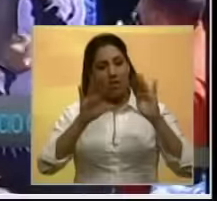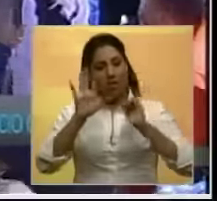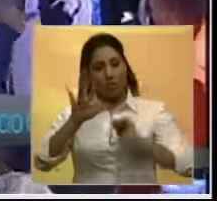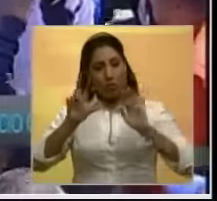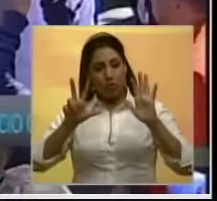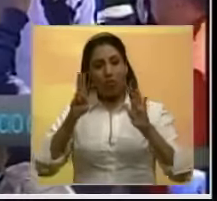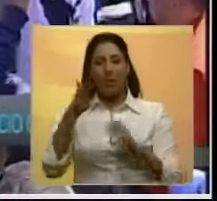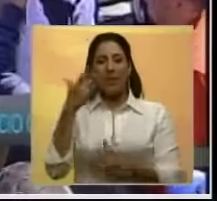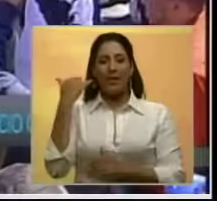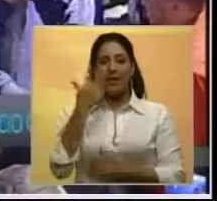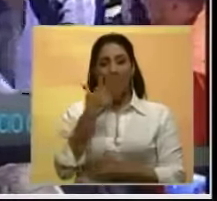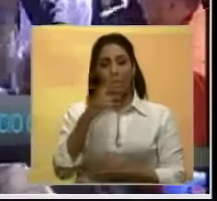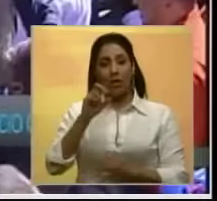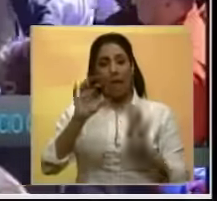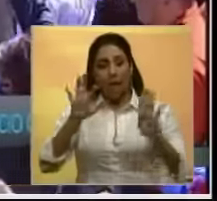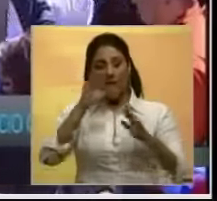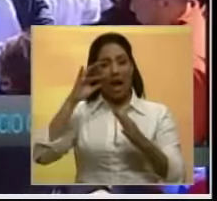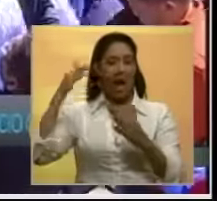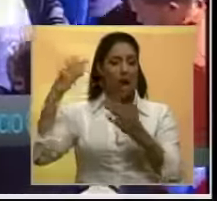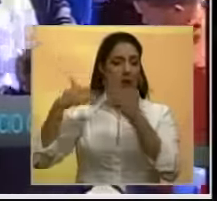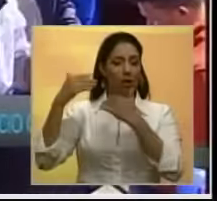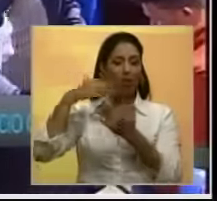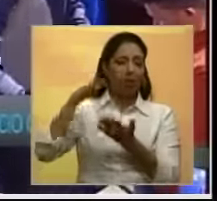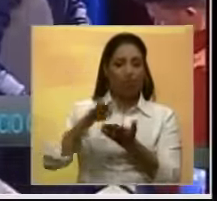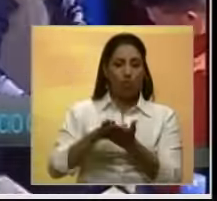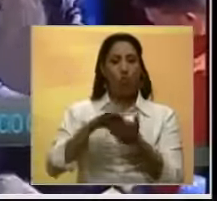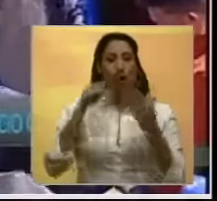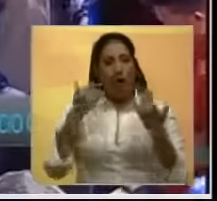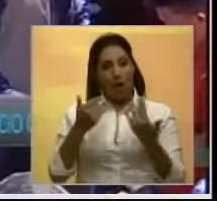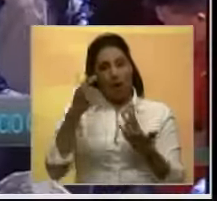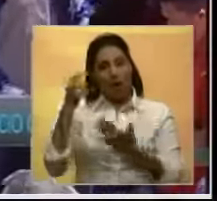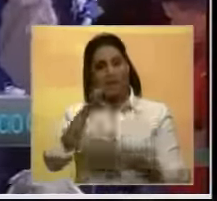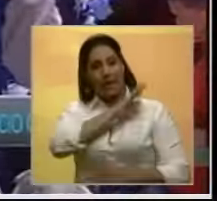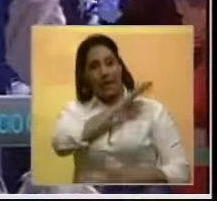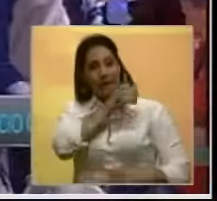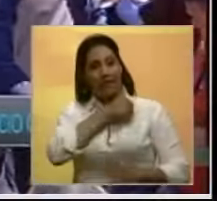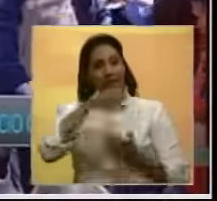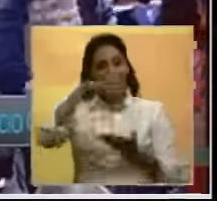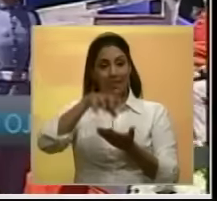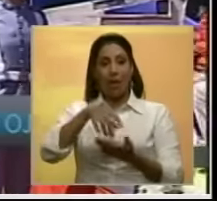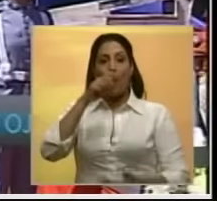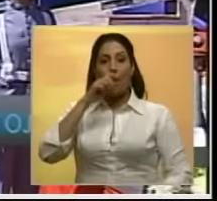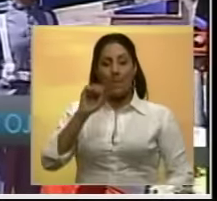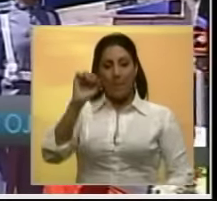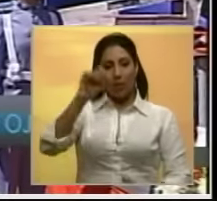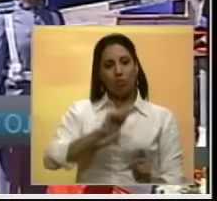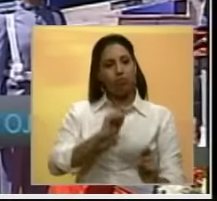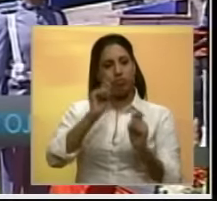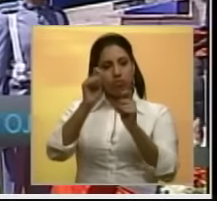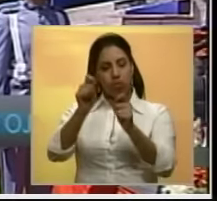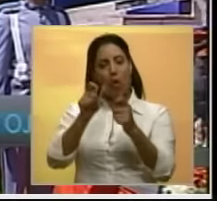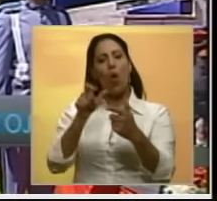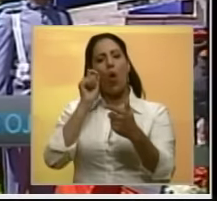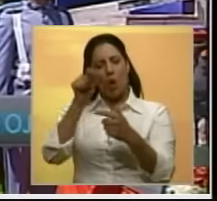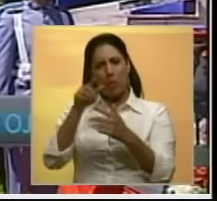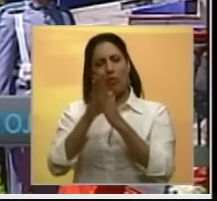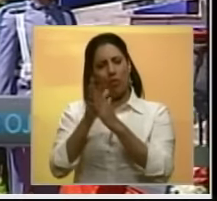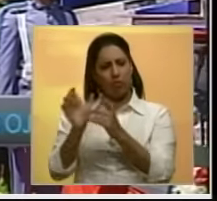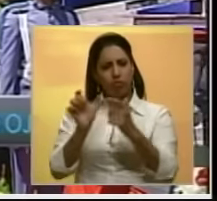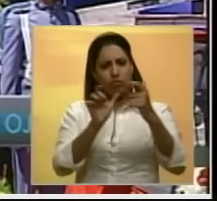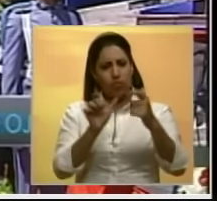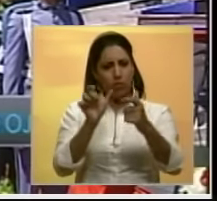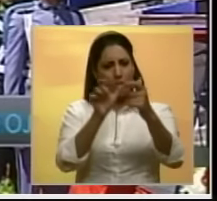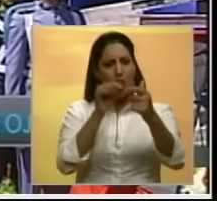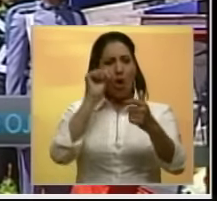hace exactamente 59 años. Por esta razón, el jefe del Estado, Nicolás Maduro, decidió el traslado de los restos